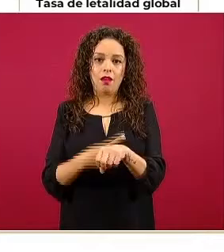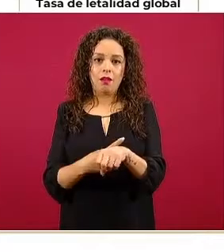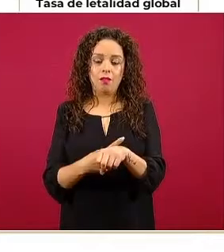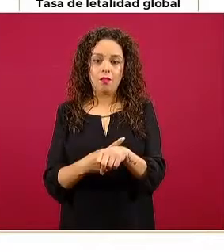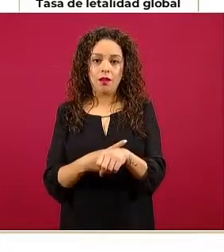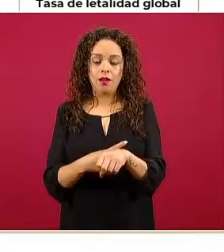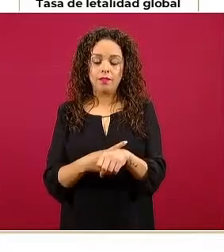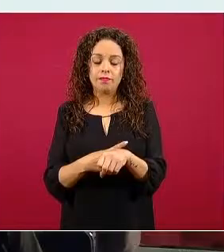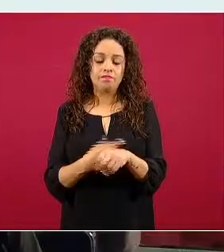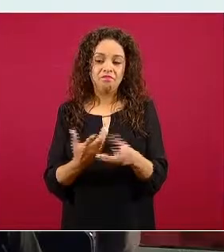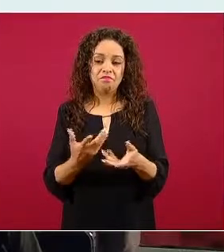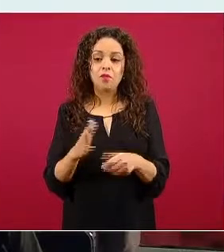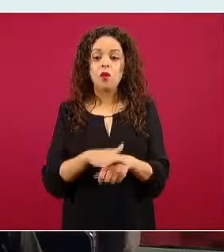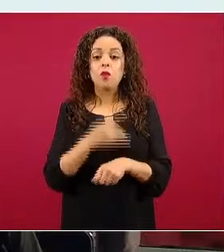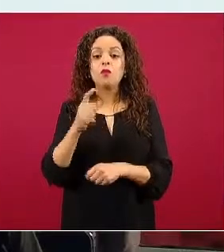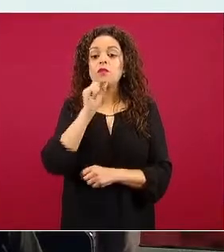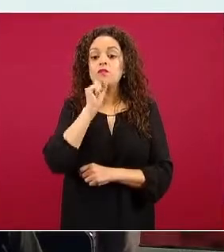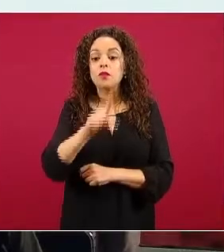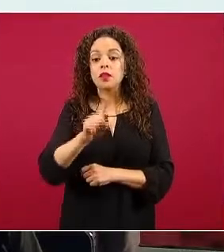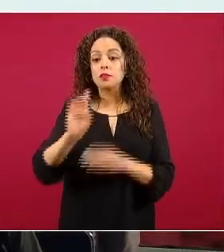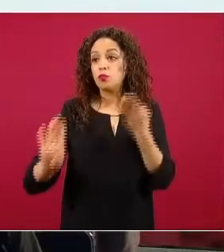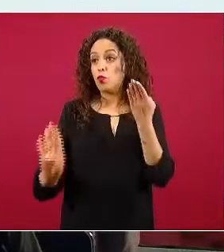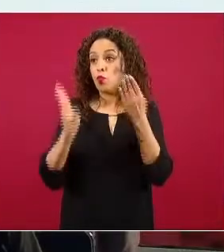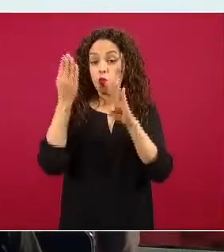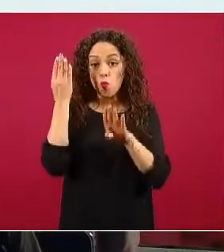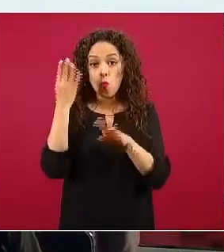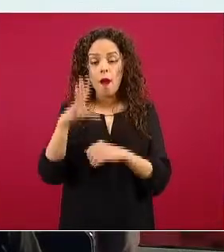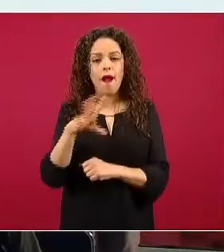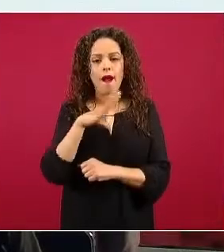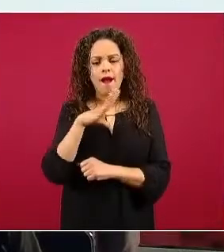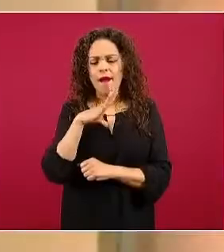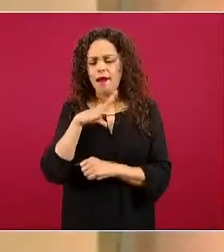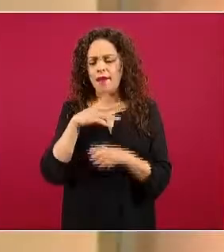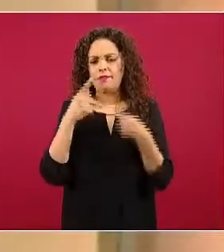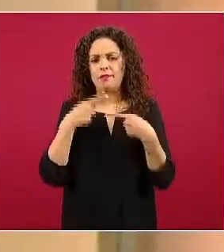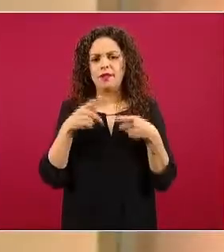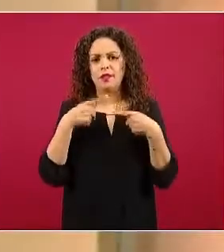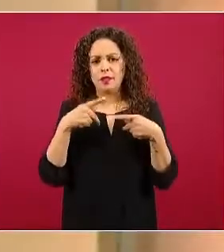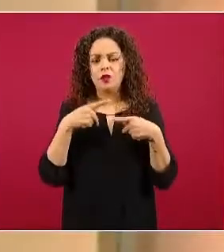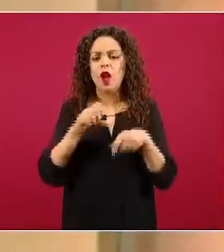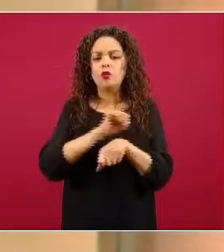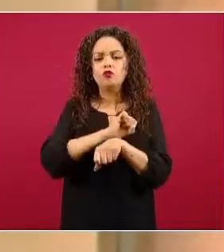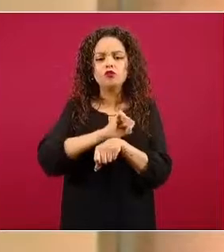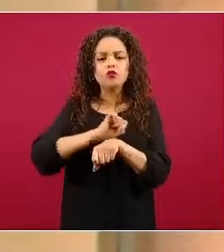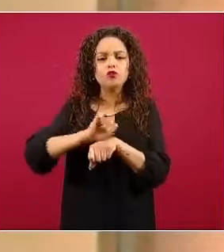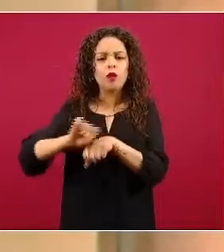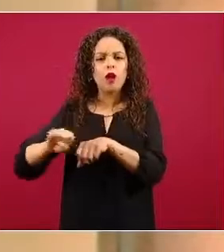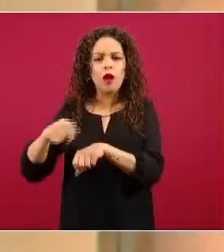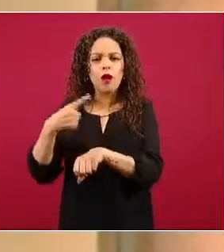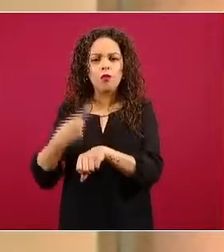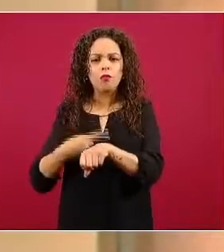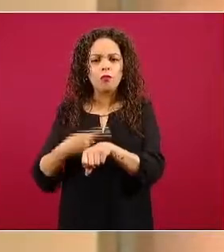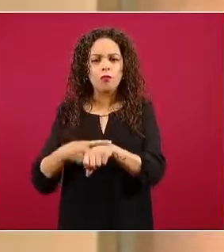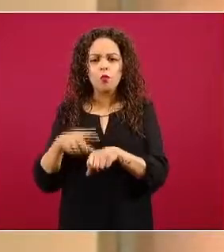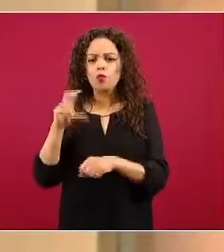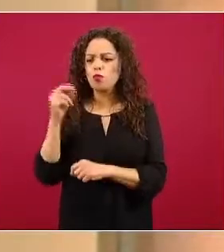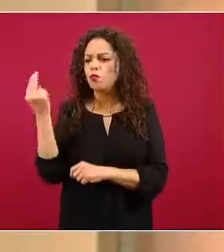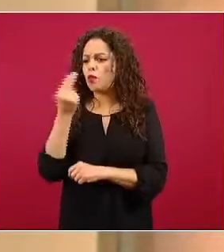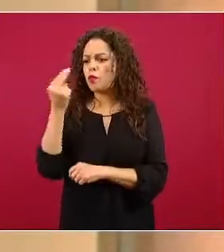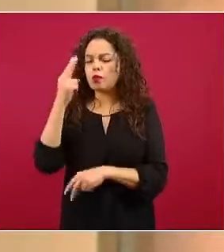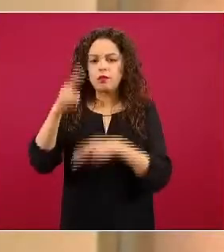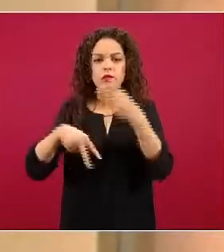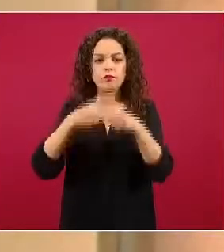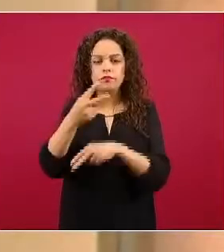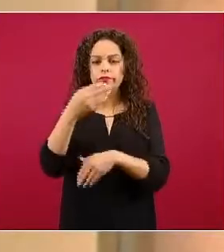también en todo el mundo hay personas que tienen un cuadro leve y que no recurren a los